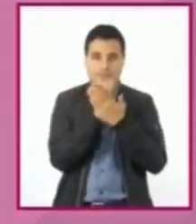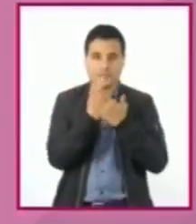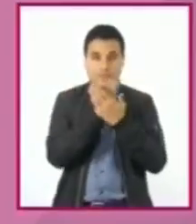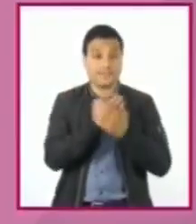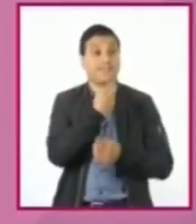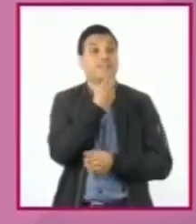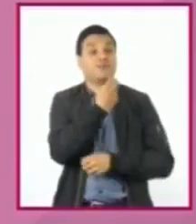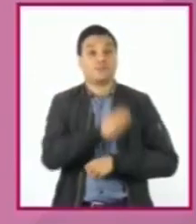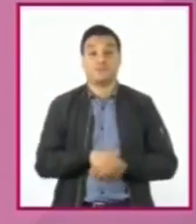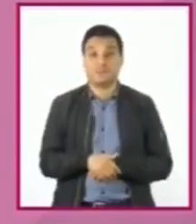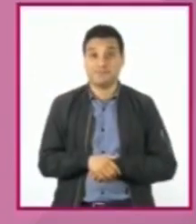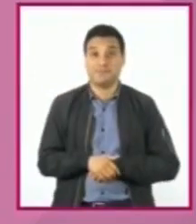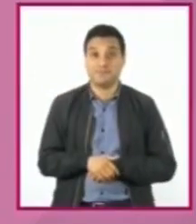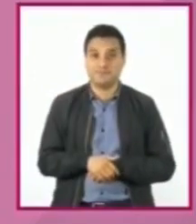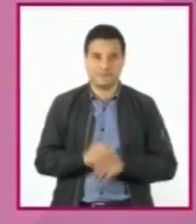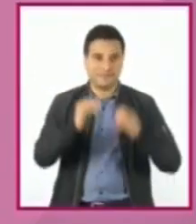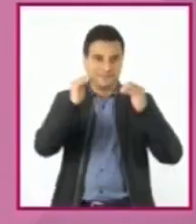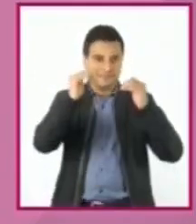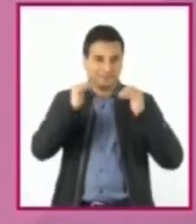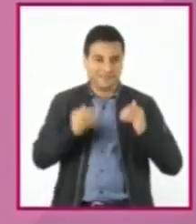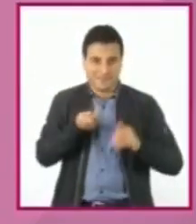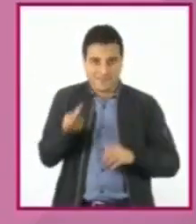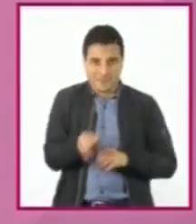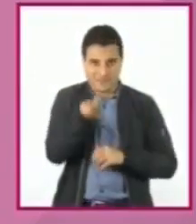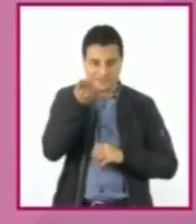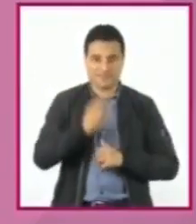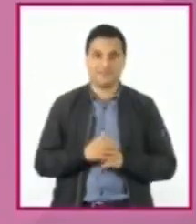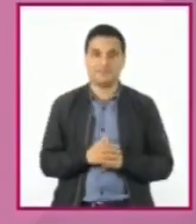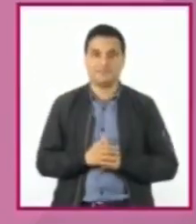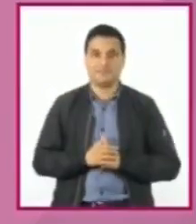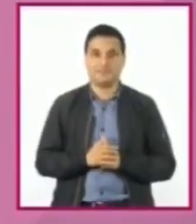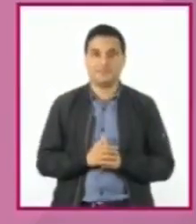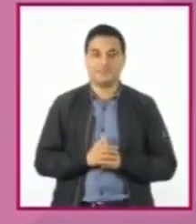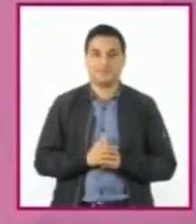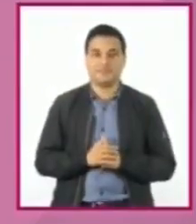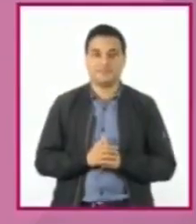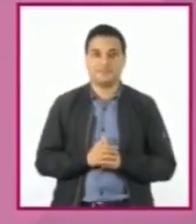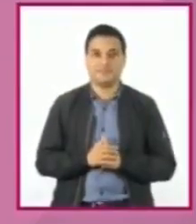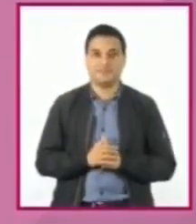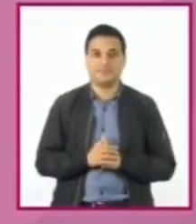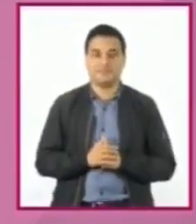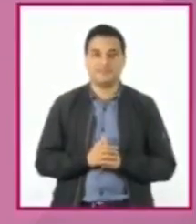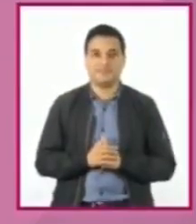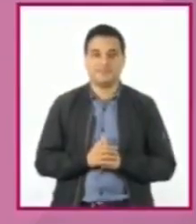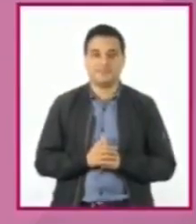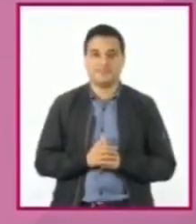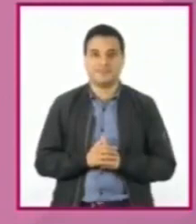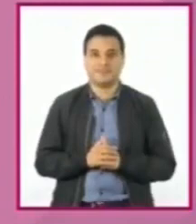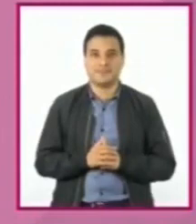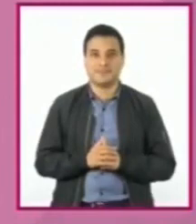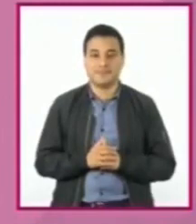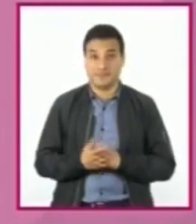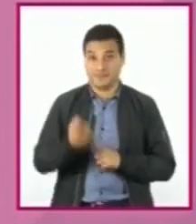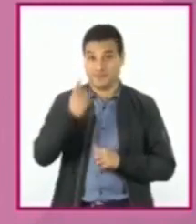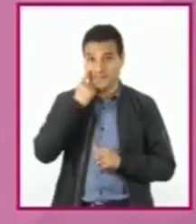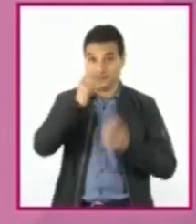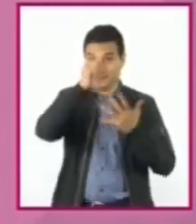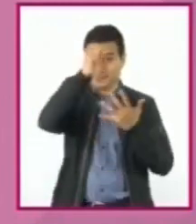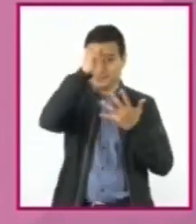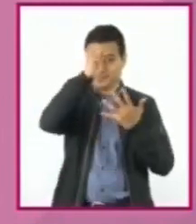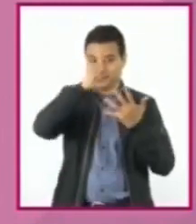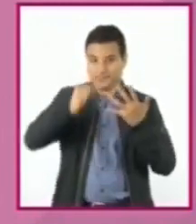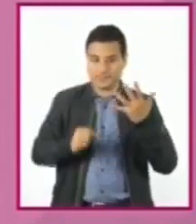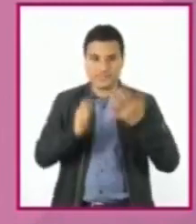Exactamente. Vamos con la siguiente pregunta. Las siguientes son nuevas formas